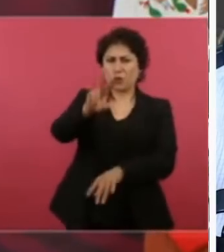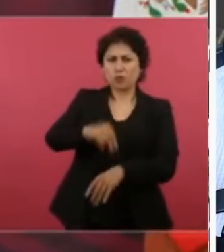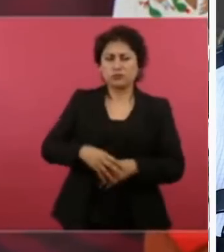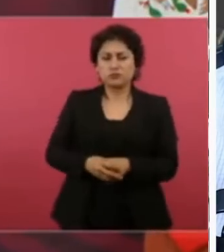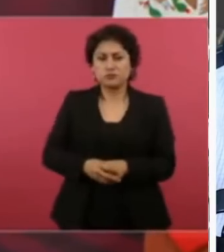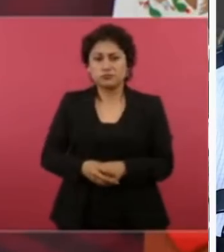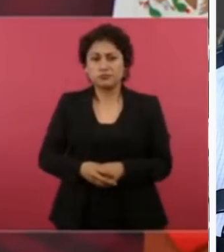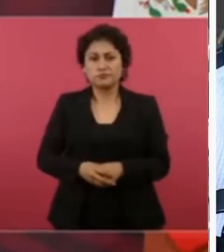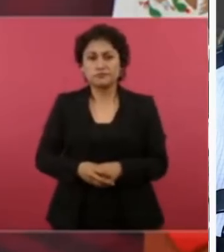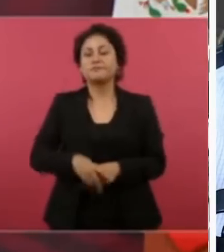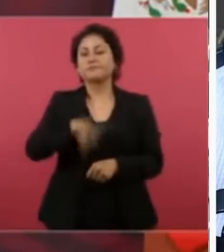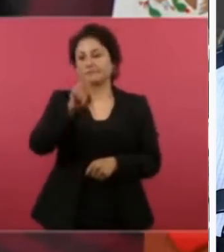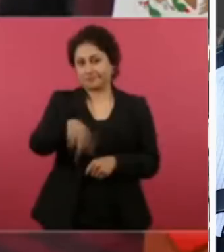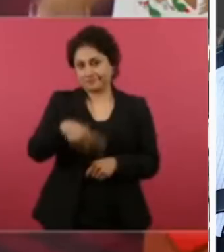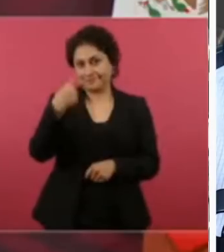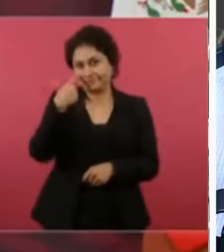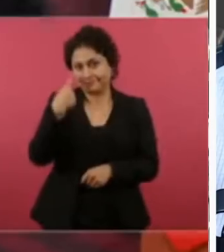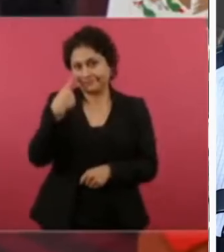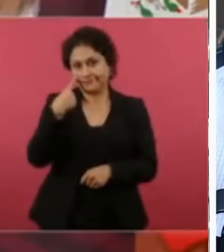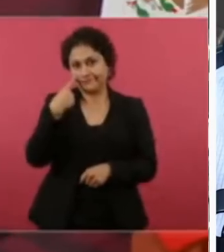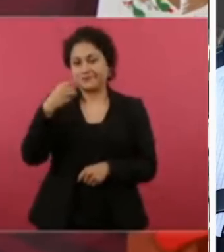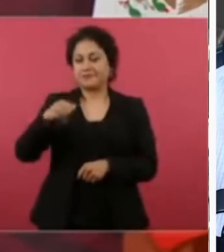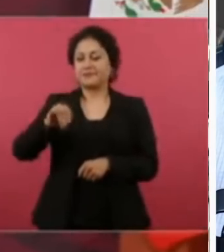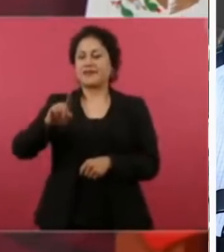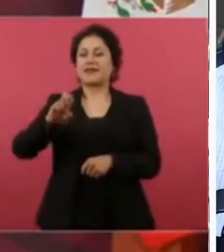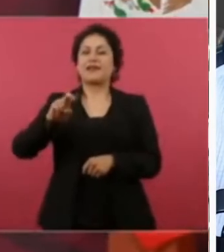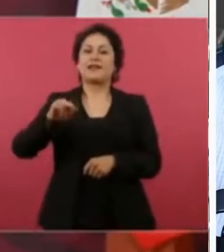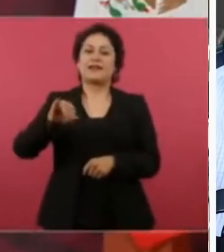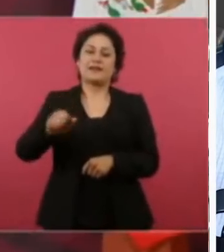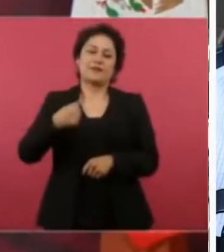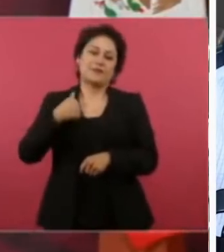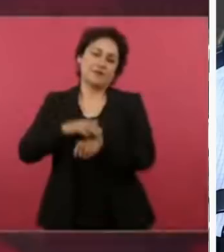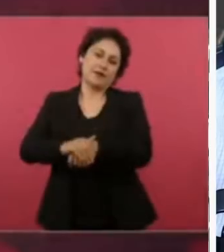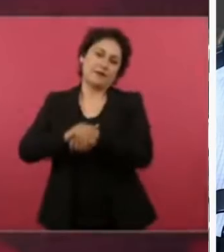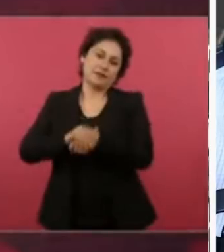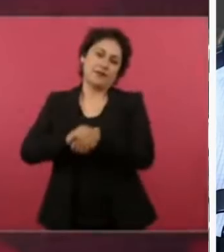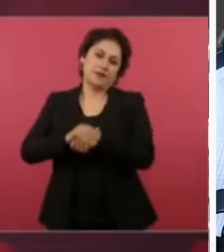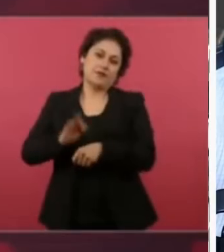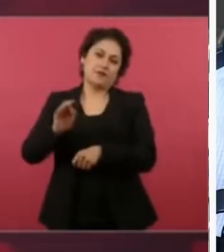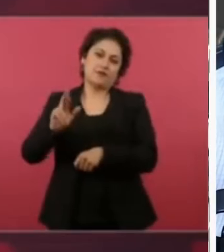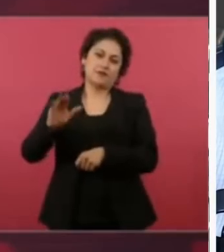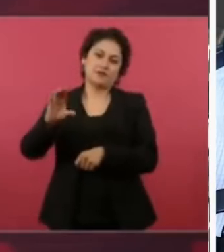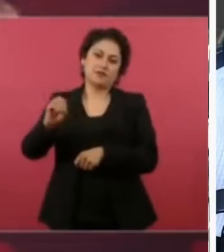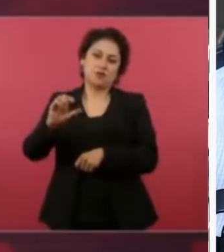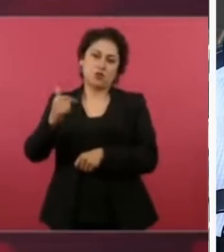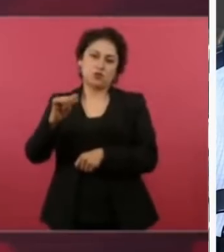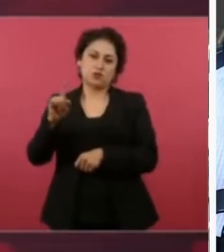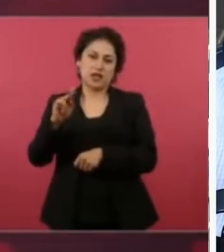Fíjense que el Milenio, que es de mi amigo Francisco González, manejó la